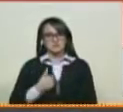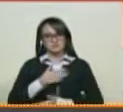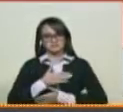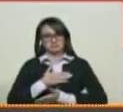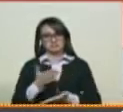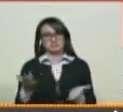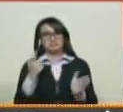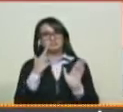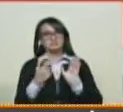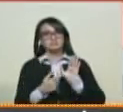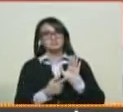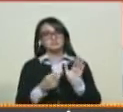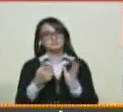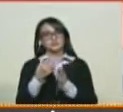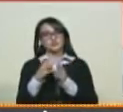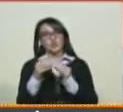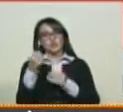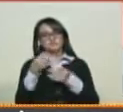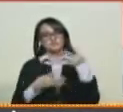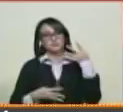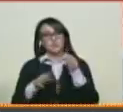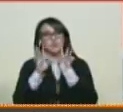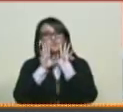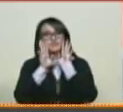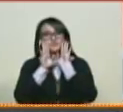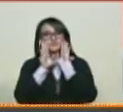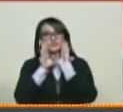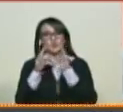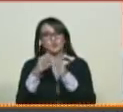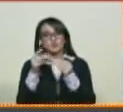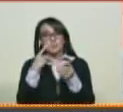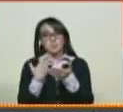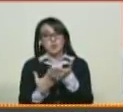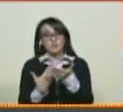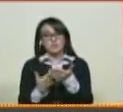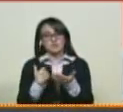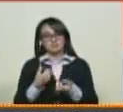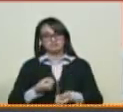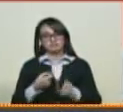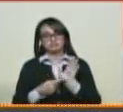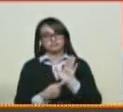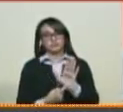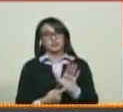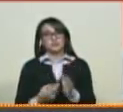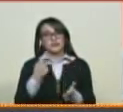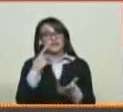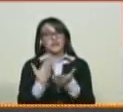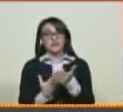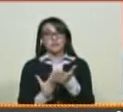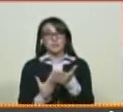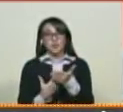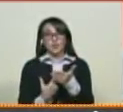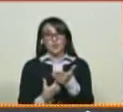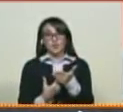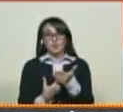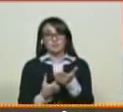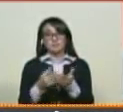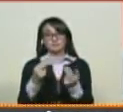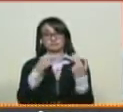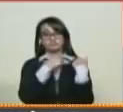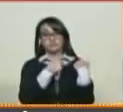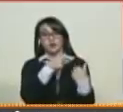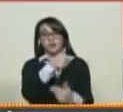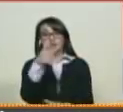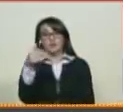de presentarle todas estas confesiones, todas estas pruebas y todos estos testimonios para que estas cancillerías, en